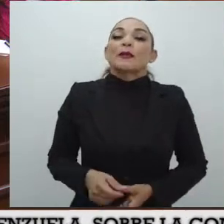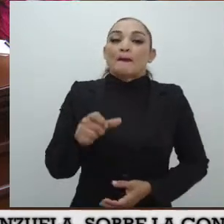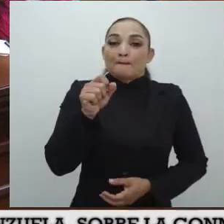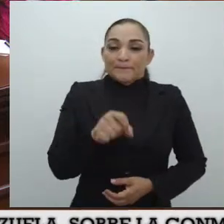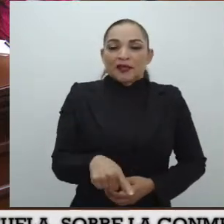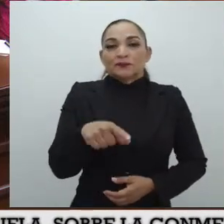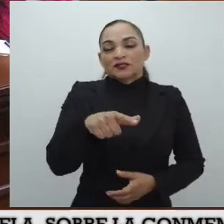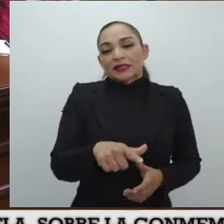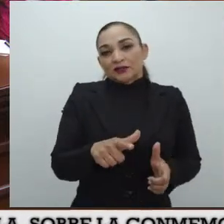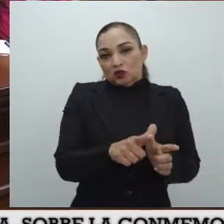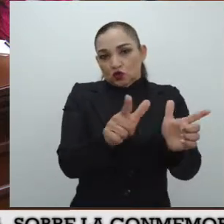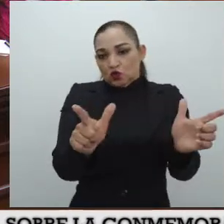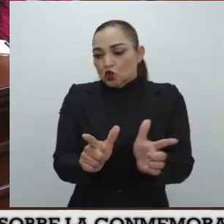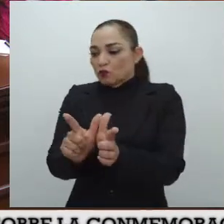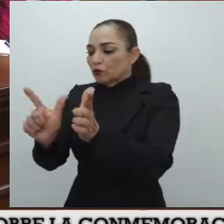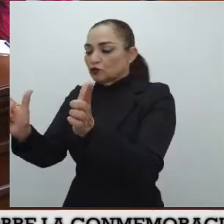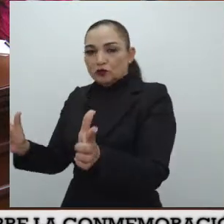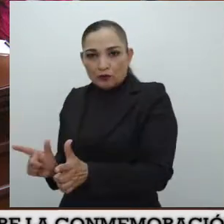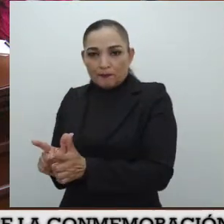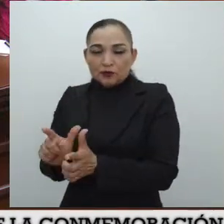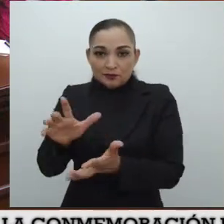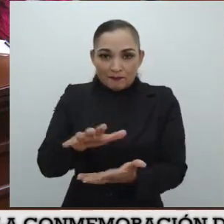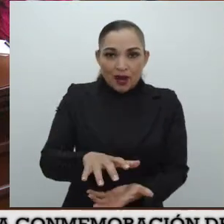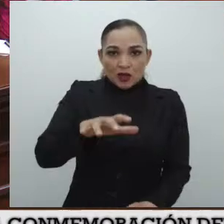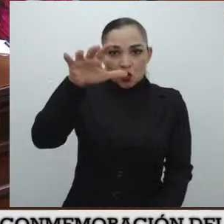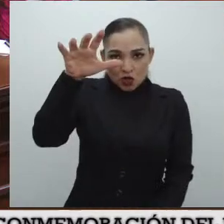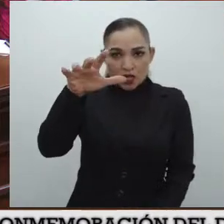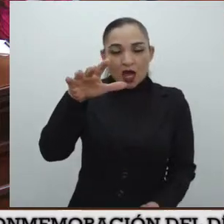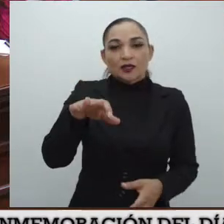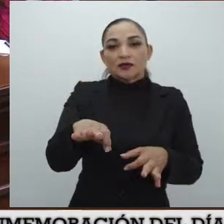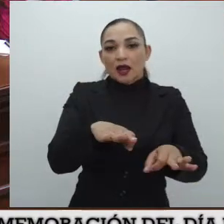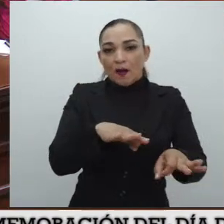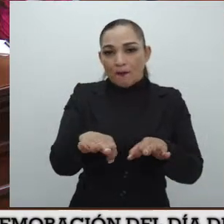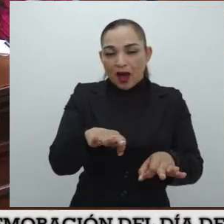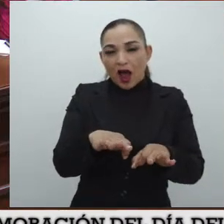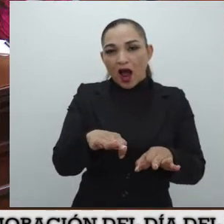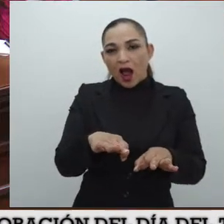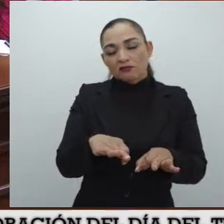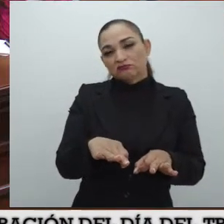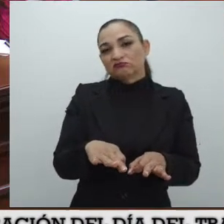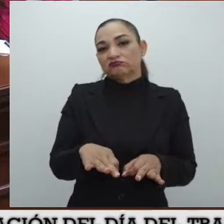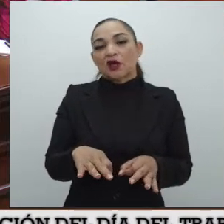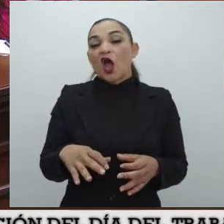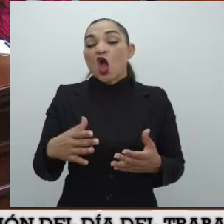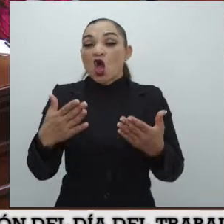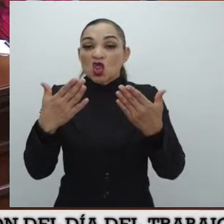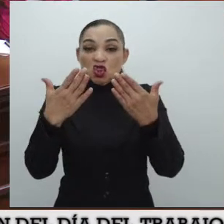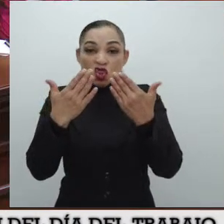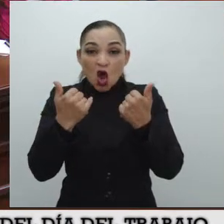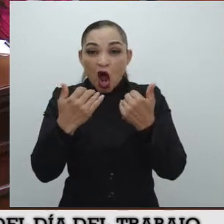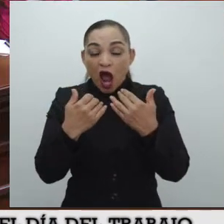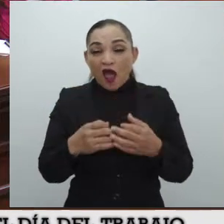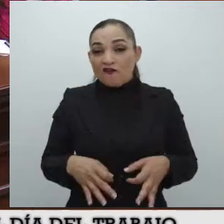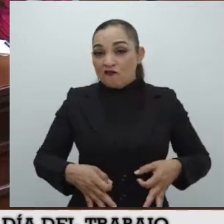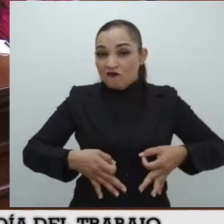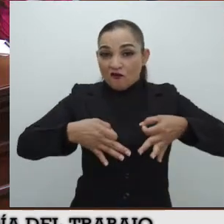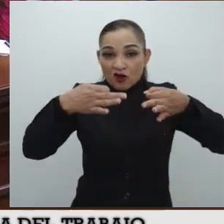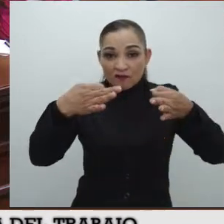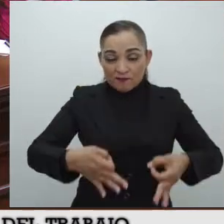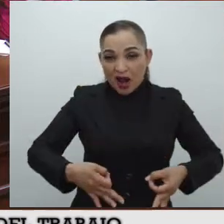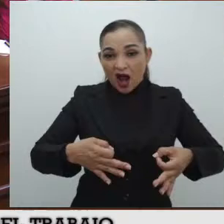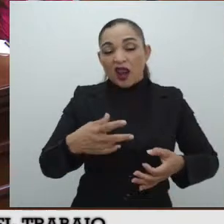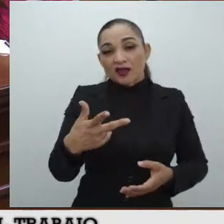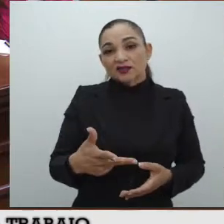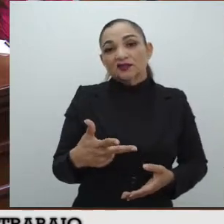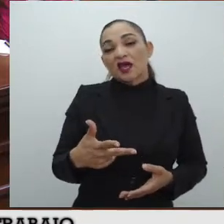estos grupos, en su mayoría, trabaja desde el sector informal, lo cual los deja de un lado de